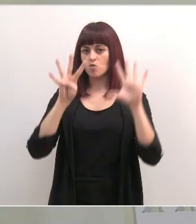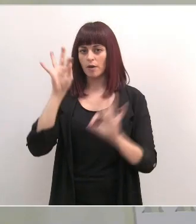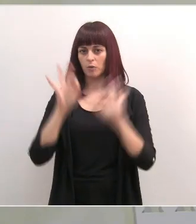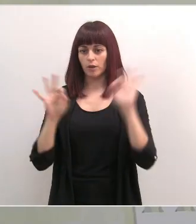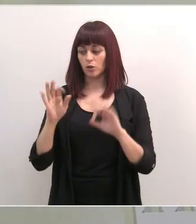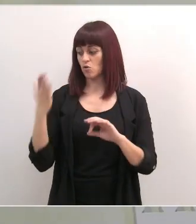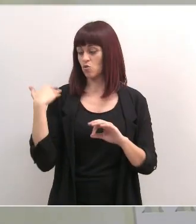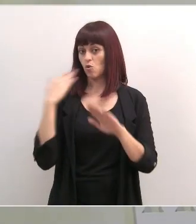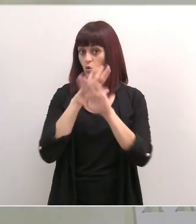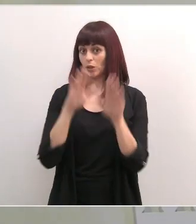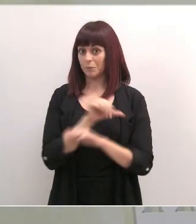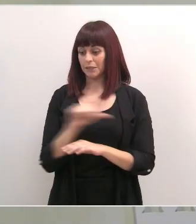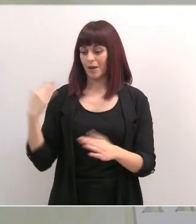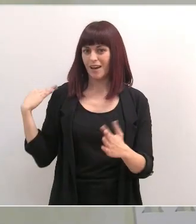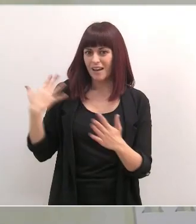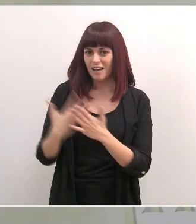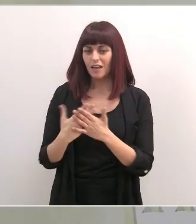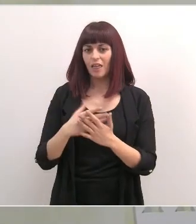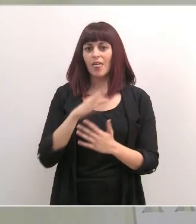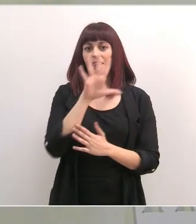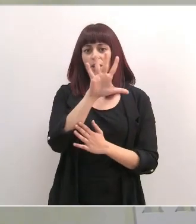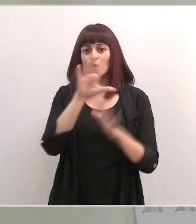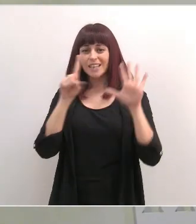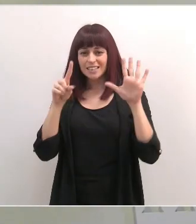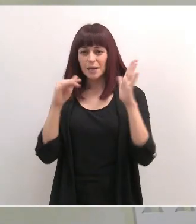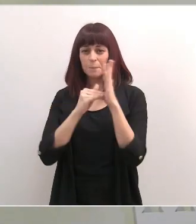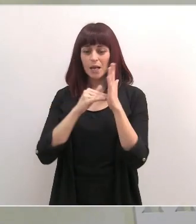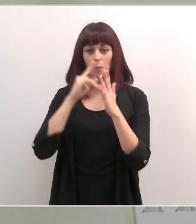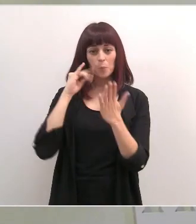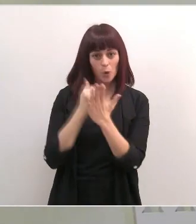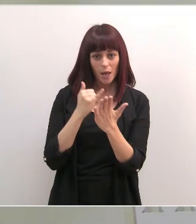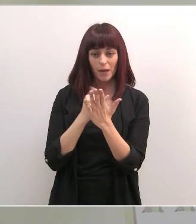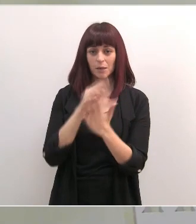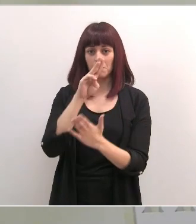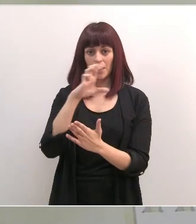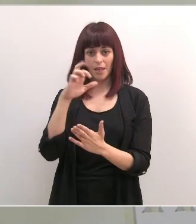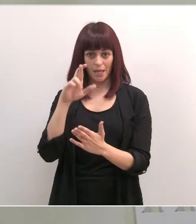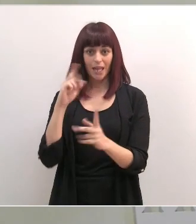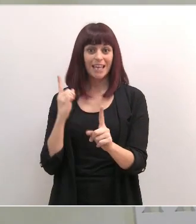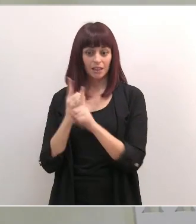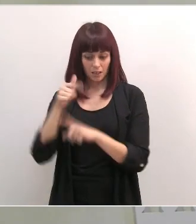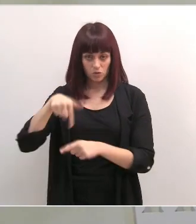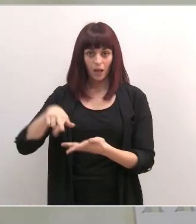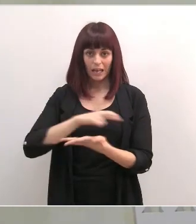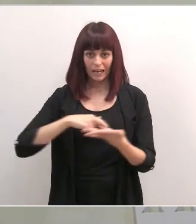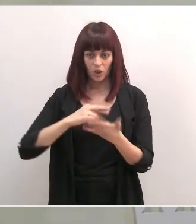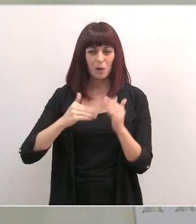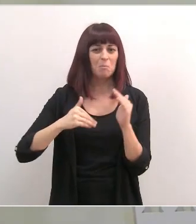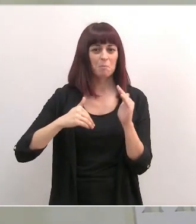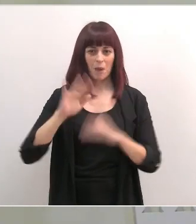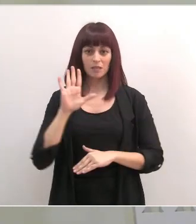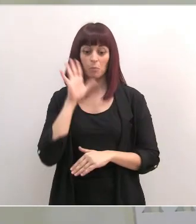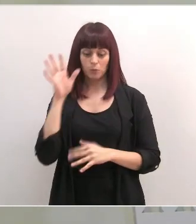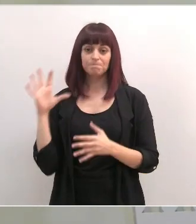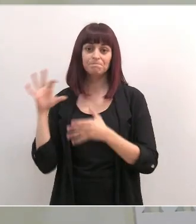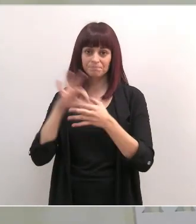semana hemos realizado más de 56.000 pruebas PCR y antígenos en la región, lo que sin duda también tiene mucho que